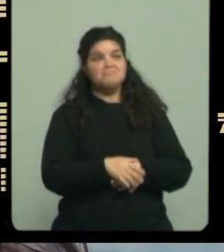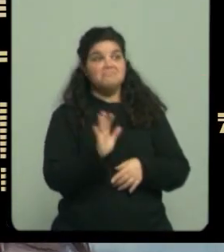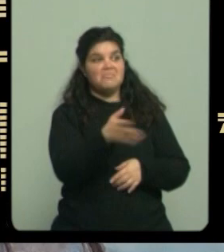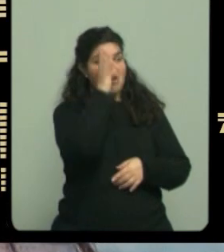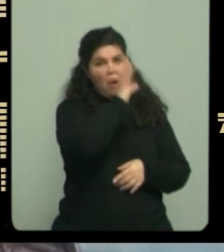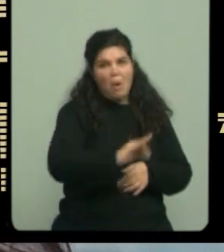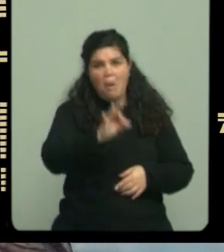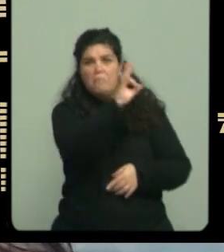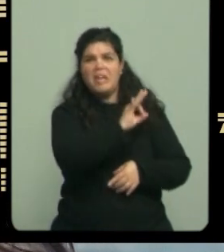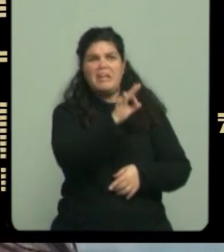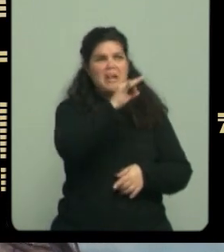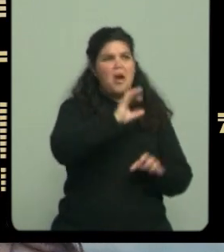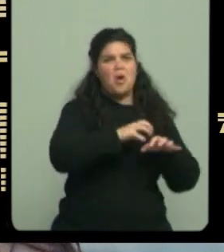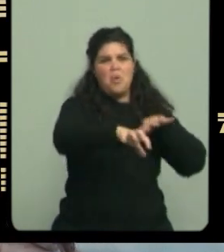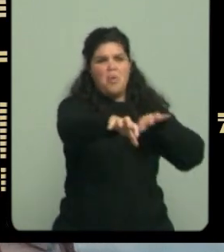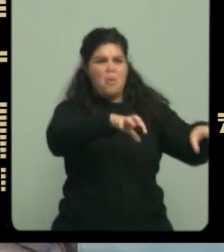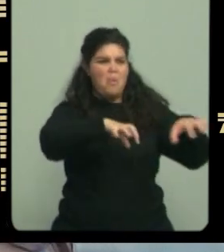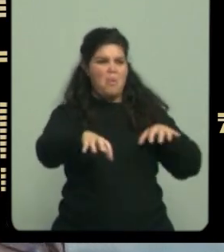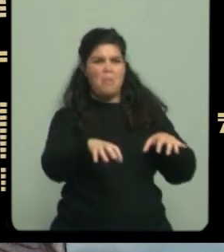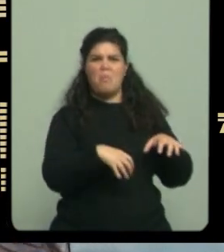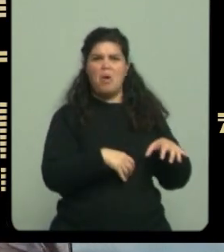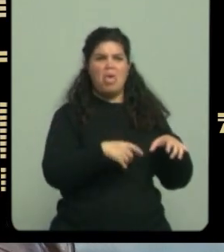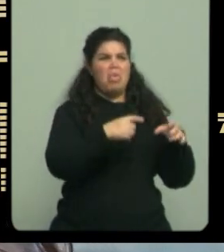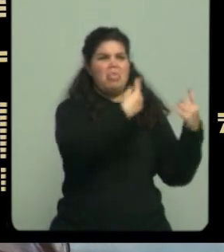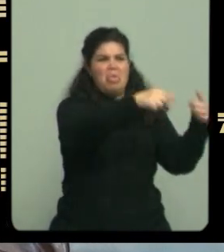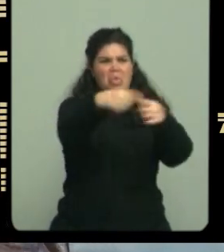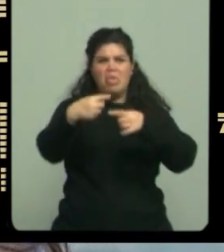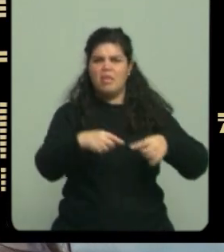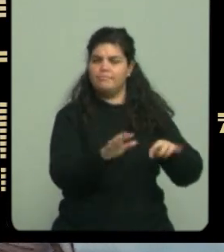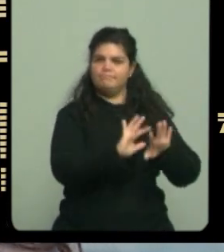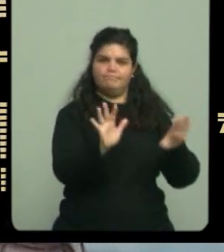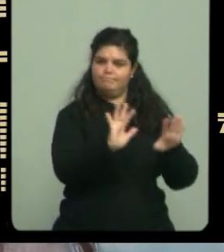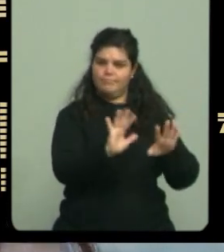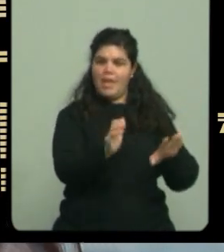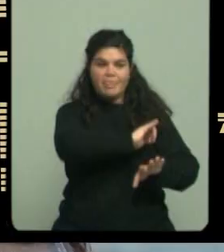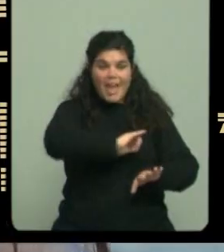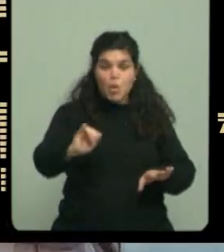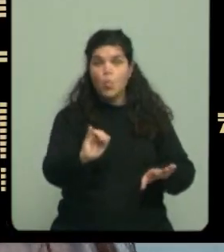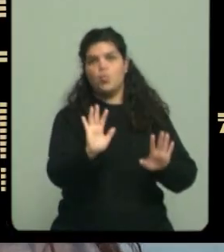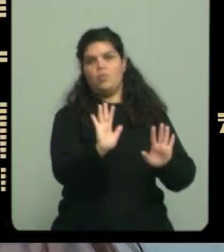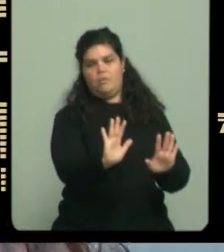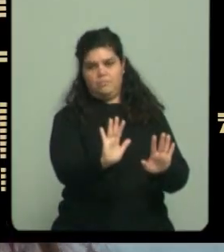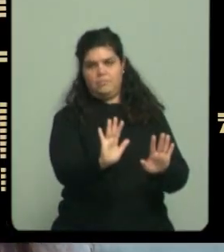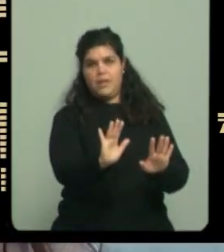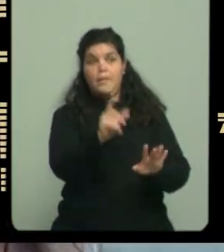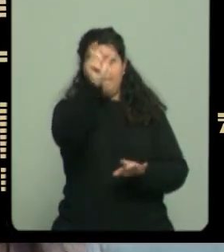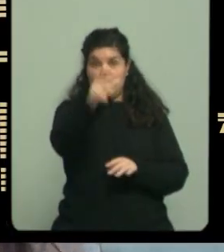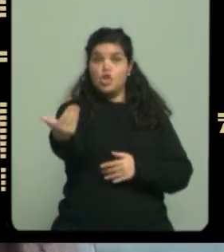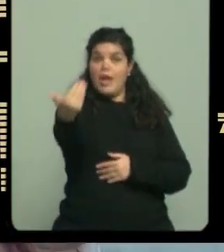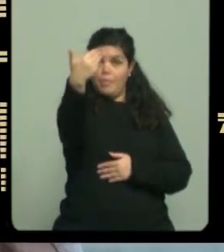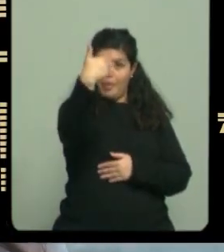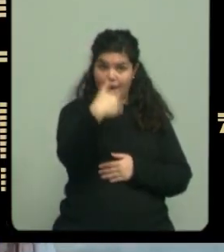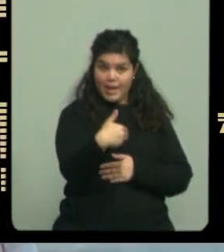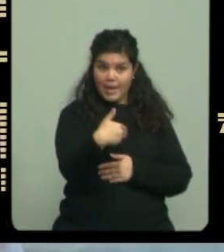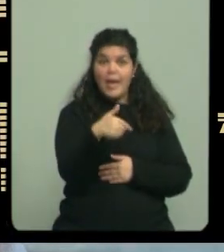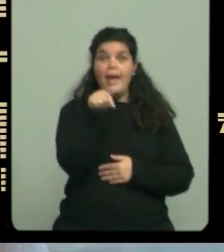a opinar, se van a generar bandos, entonces la denuncia no soluciona nada. Ahora, si la persona que va a la consejería decide denunciar,